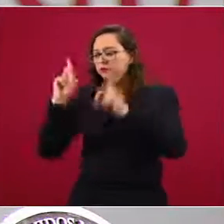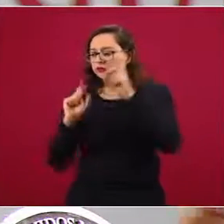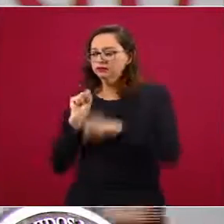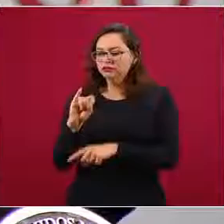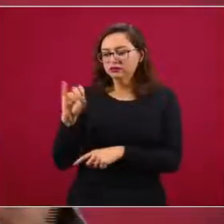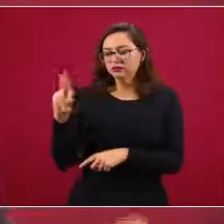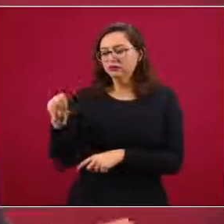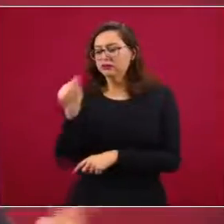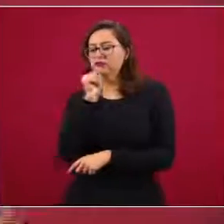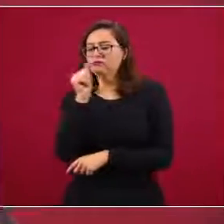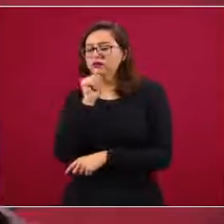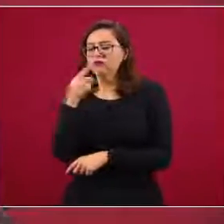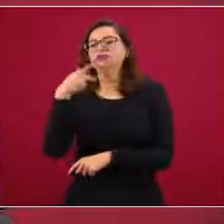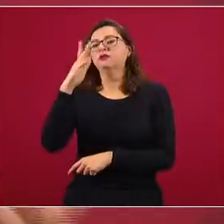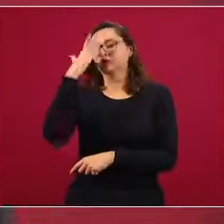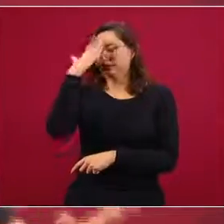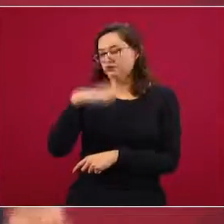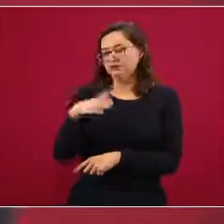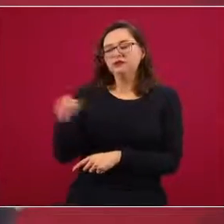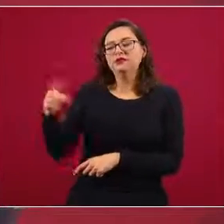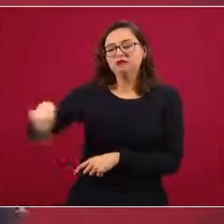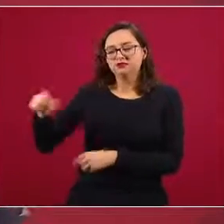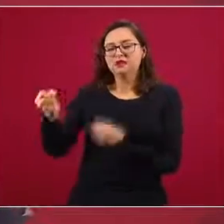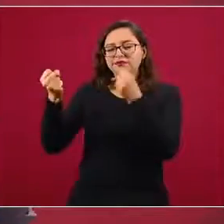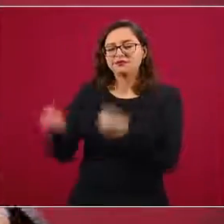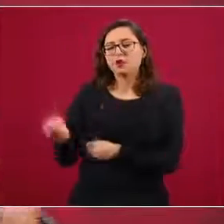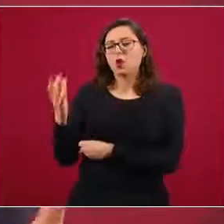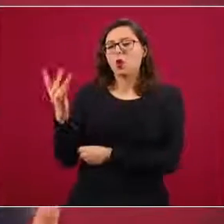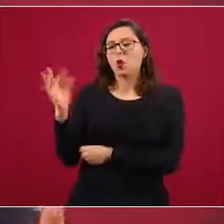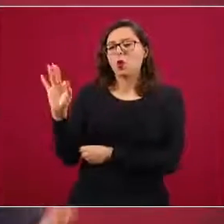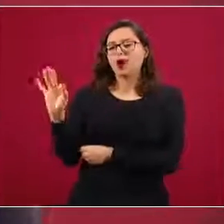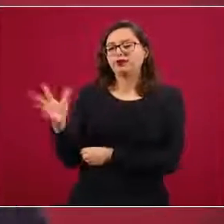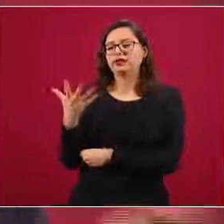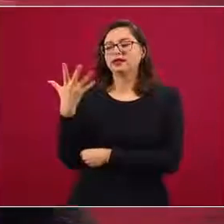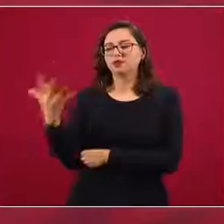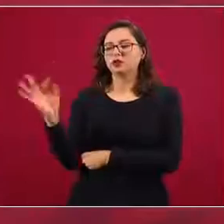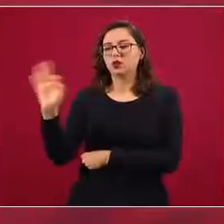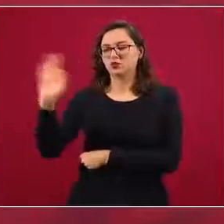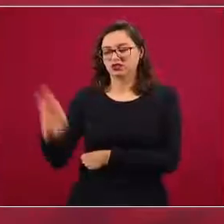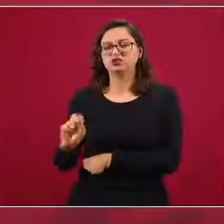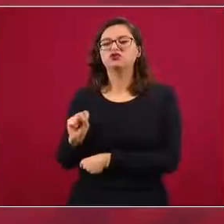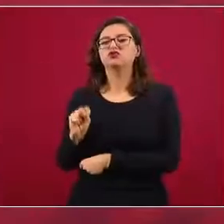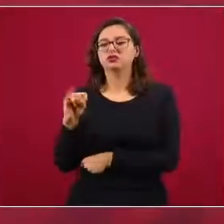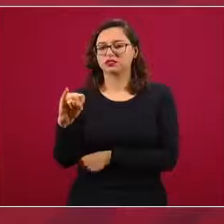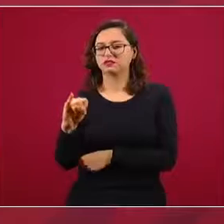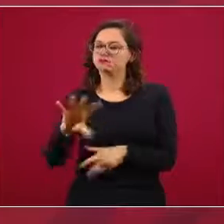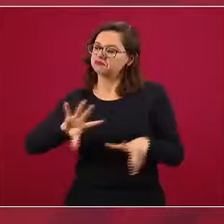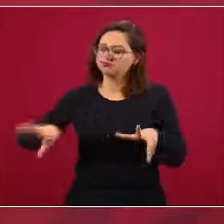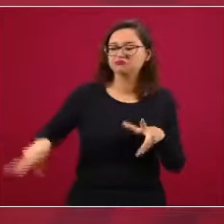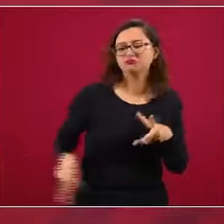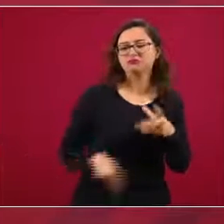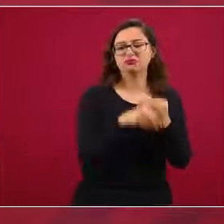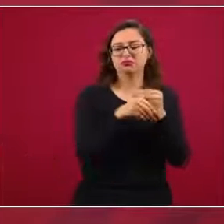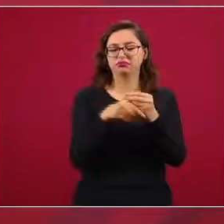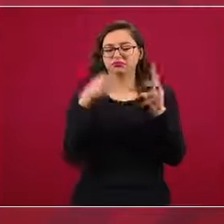laboratorio, pero como conocemos que el 45% de ellas resultarán positivas, las añadimos ya de una